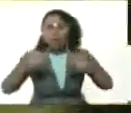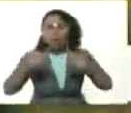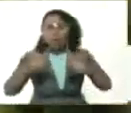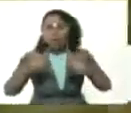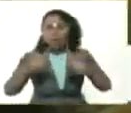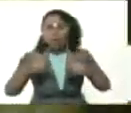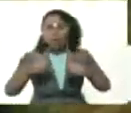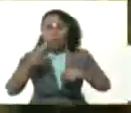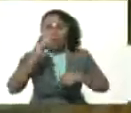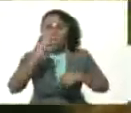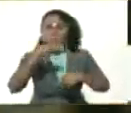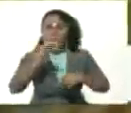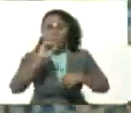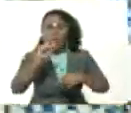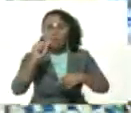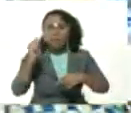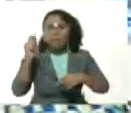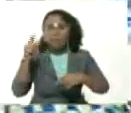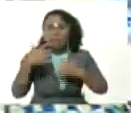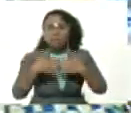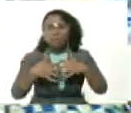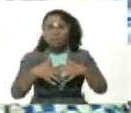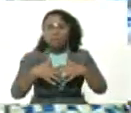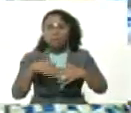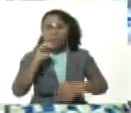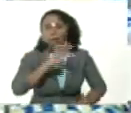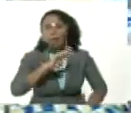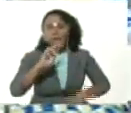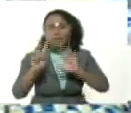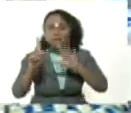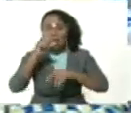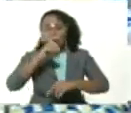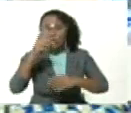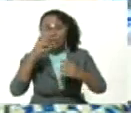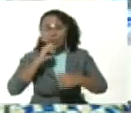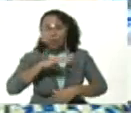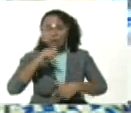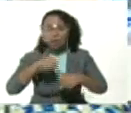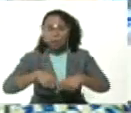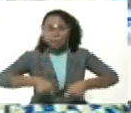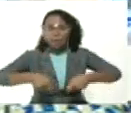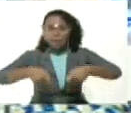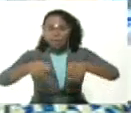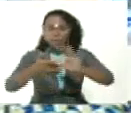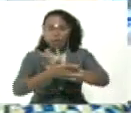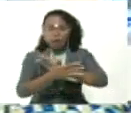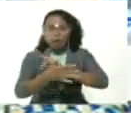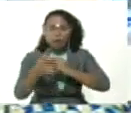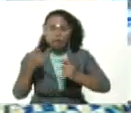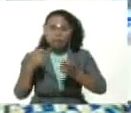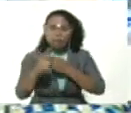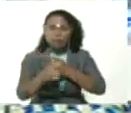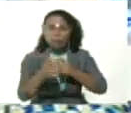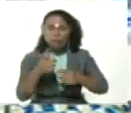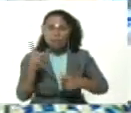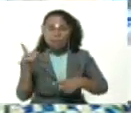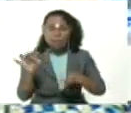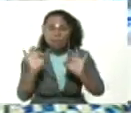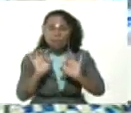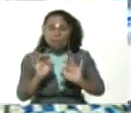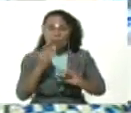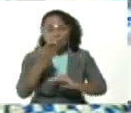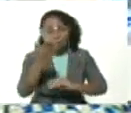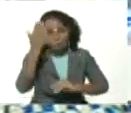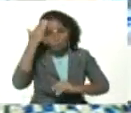a Coposa, empresa con 47 años de historia en el mercado y que está especializada, como usted